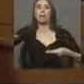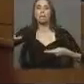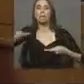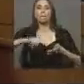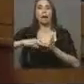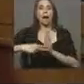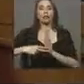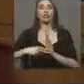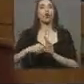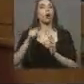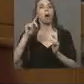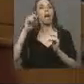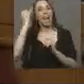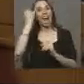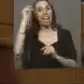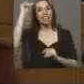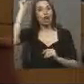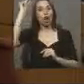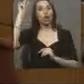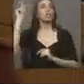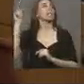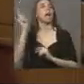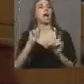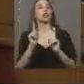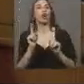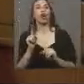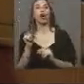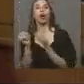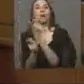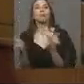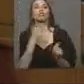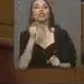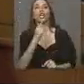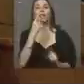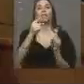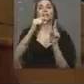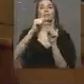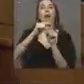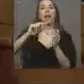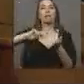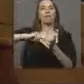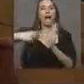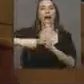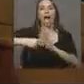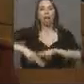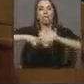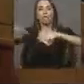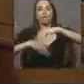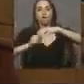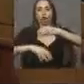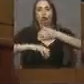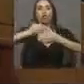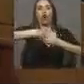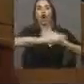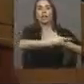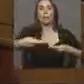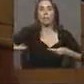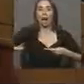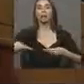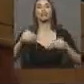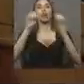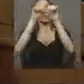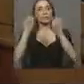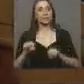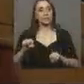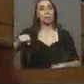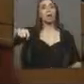es ideológico y de la industria. No quiere que se hable de reparto en circunstancias que en un sistema de pensiones pueden